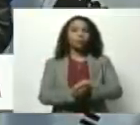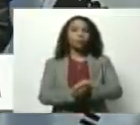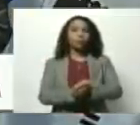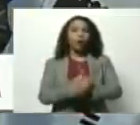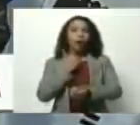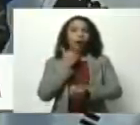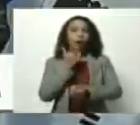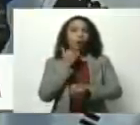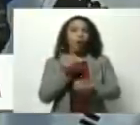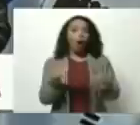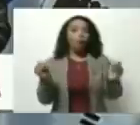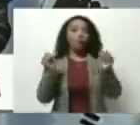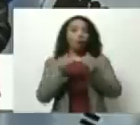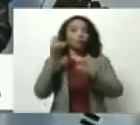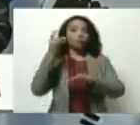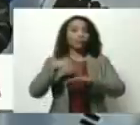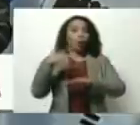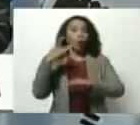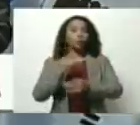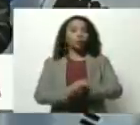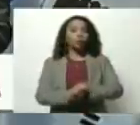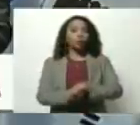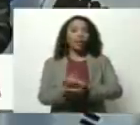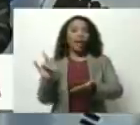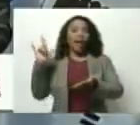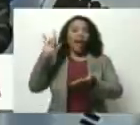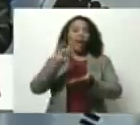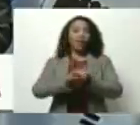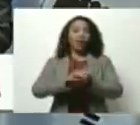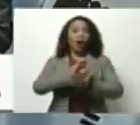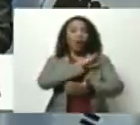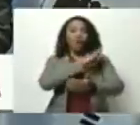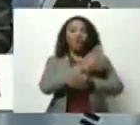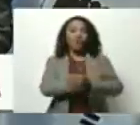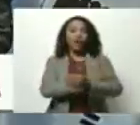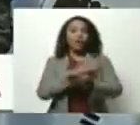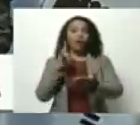algo igual de grave. Aviones de la Fuerza Aérea Venezolana.